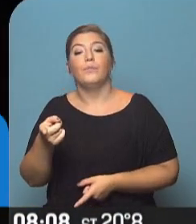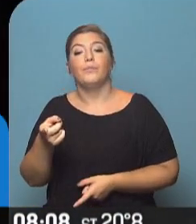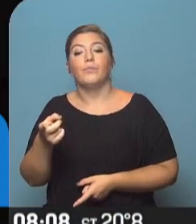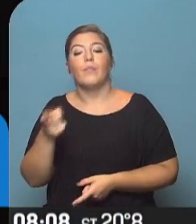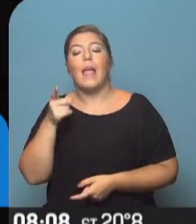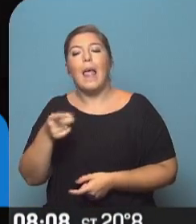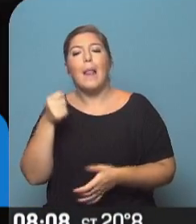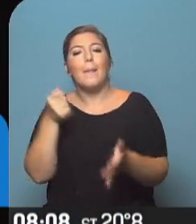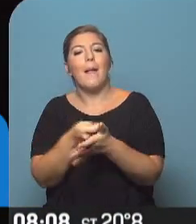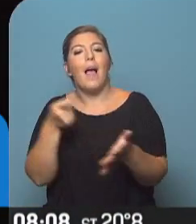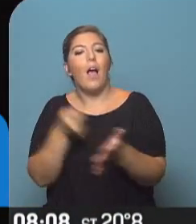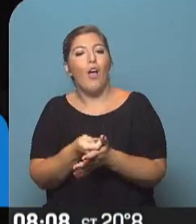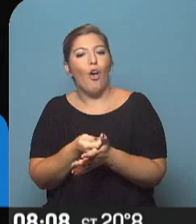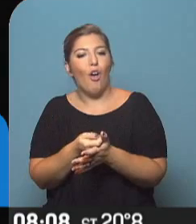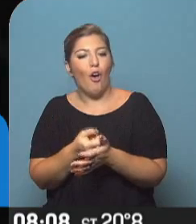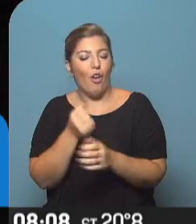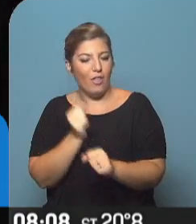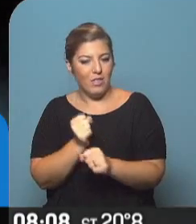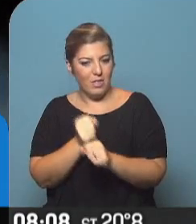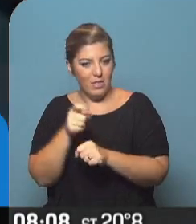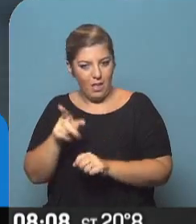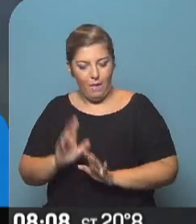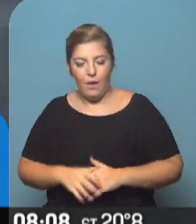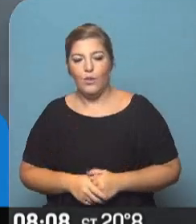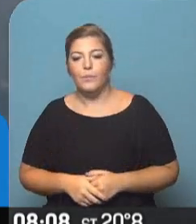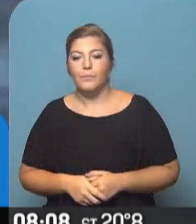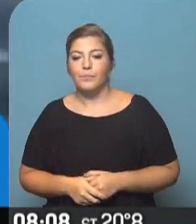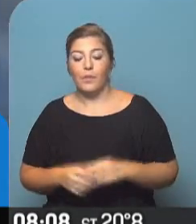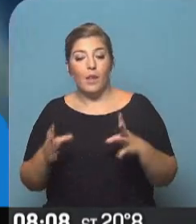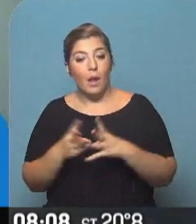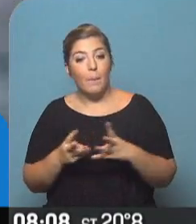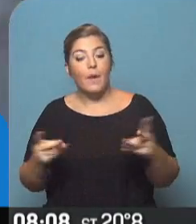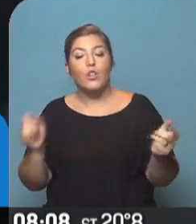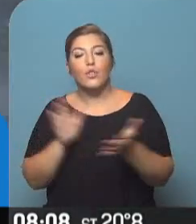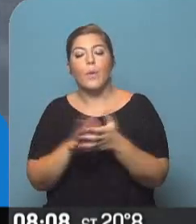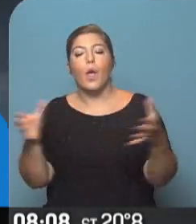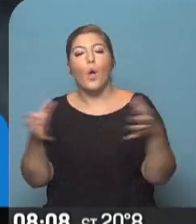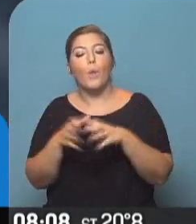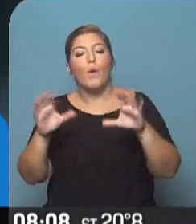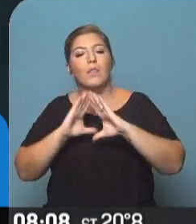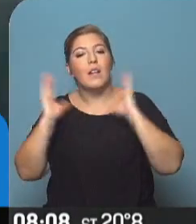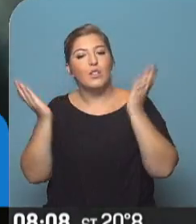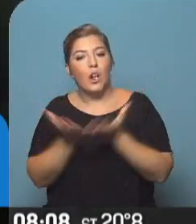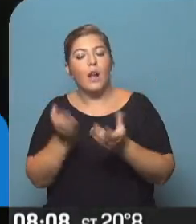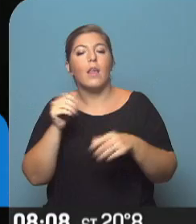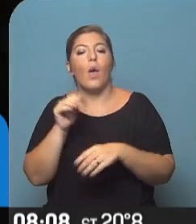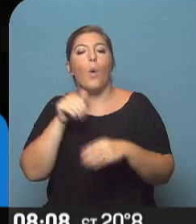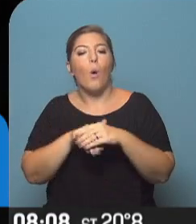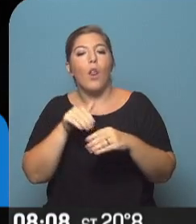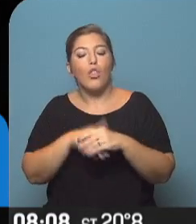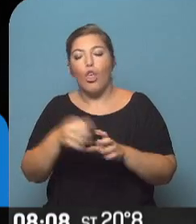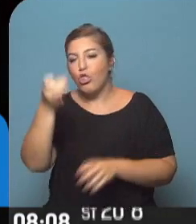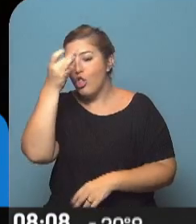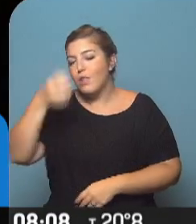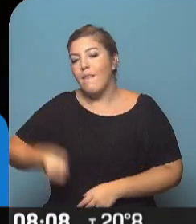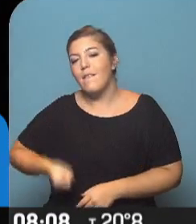había financiado esta operación. Se cierra el círculo sobre la banda internacional que guardó de esta manera 12 valijas